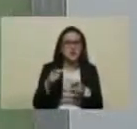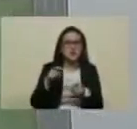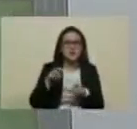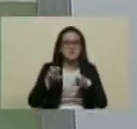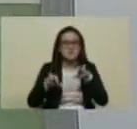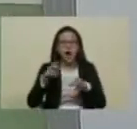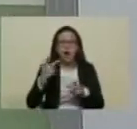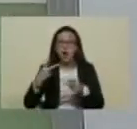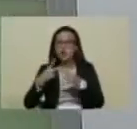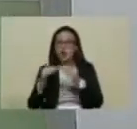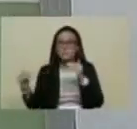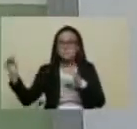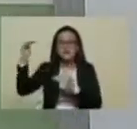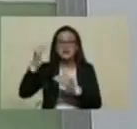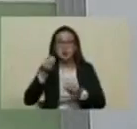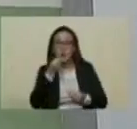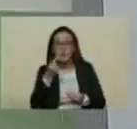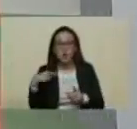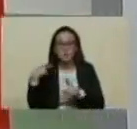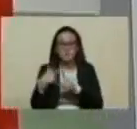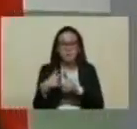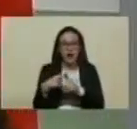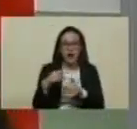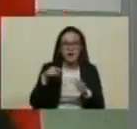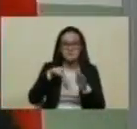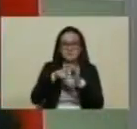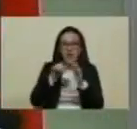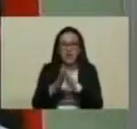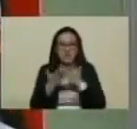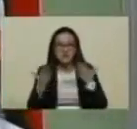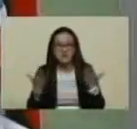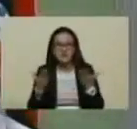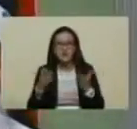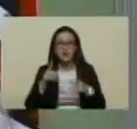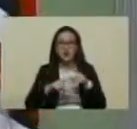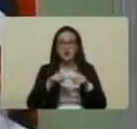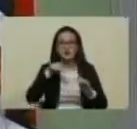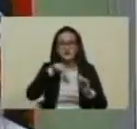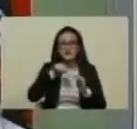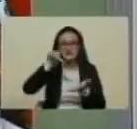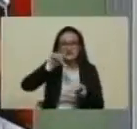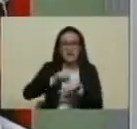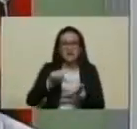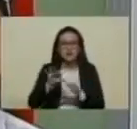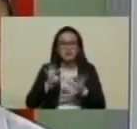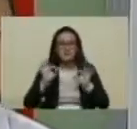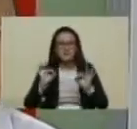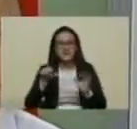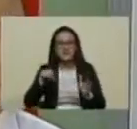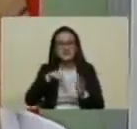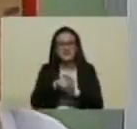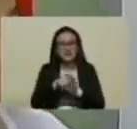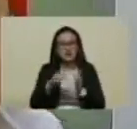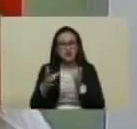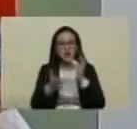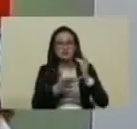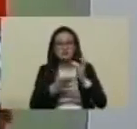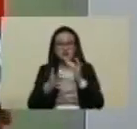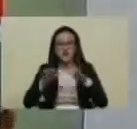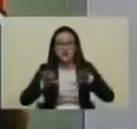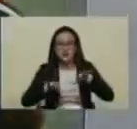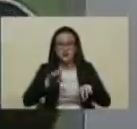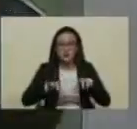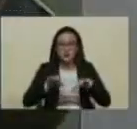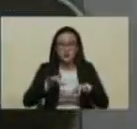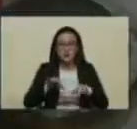tenemos 2 pisos, el comedor, la biblioteca, el centro de especialistas, el centro de informática y telemática, espacios